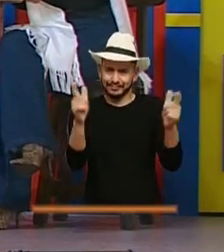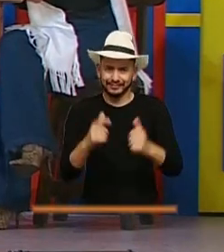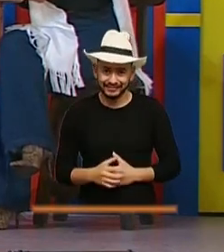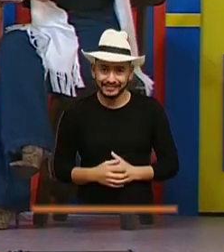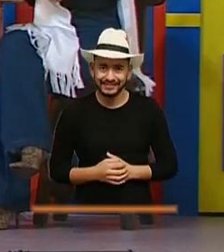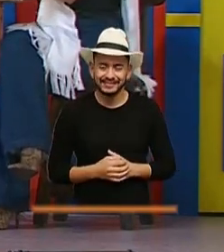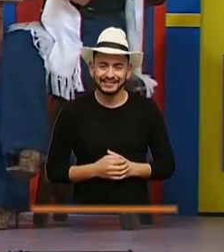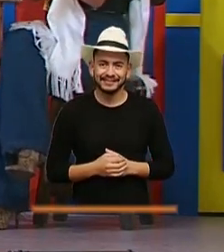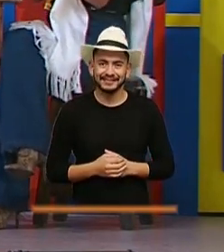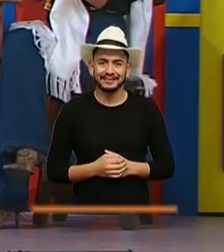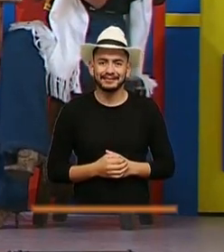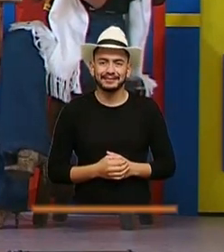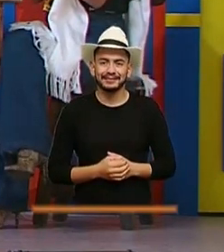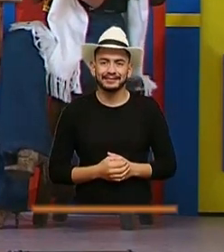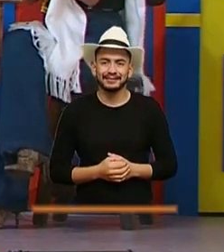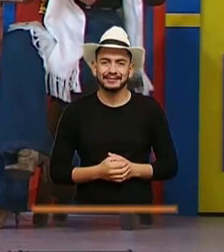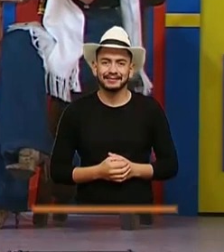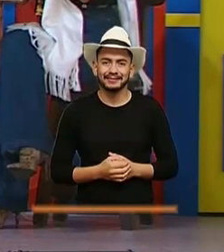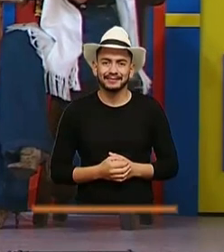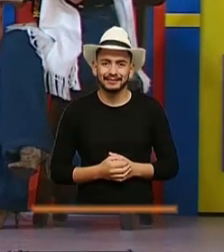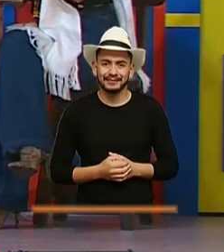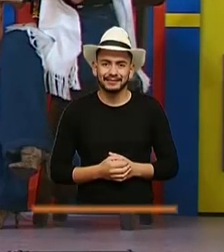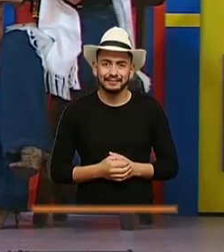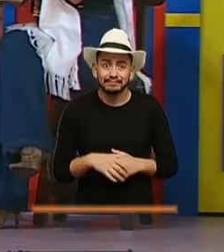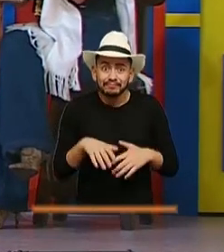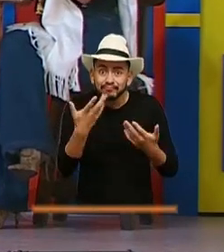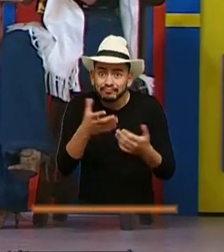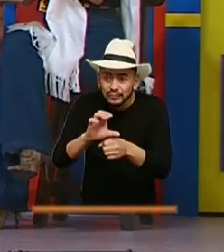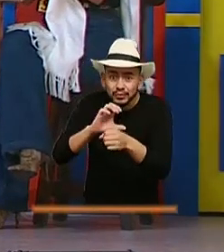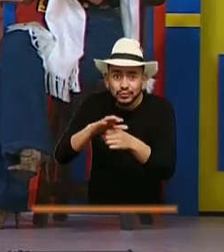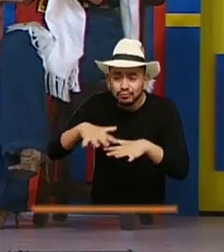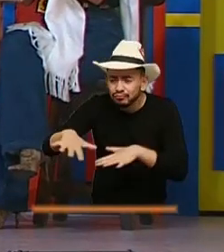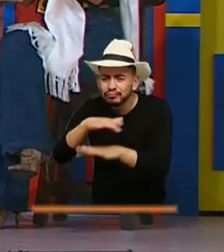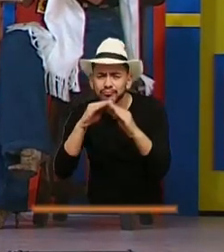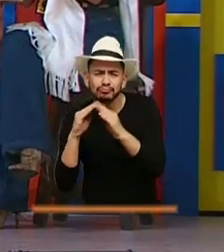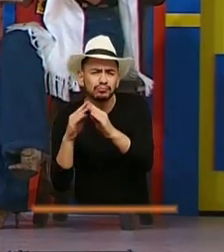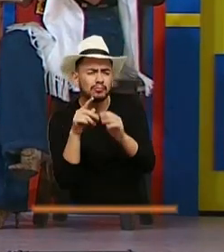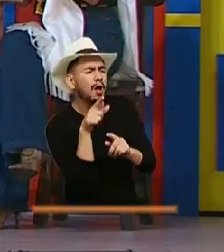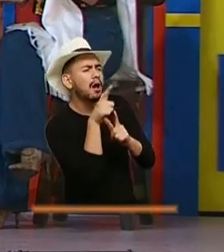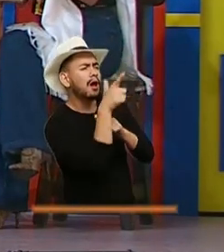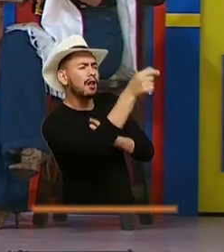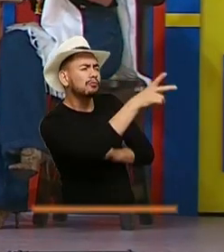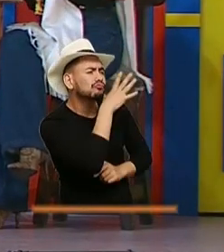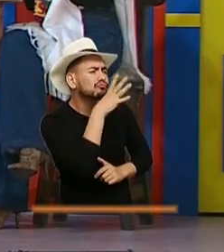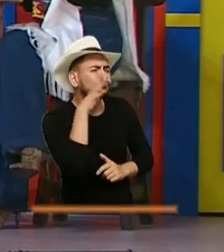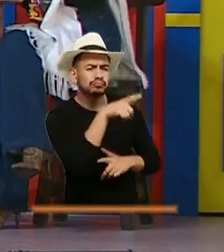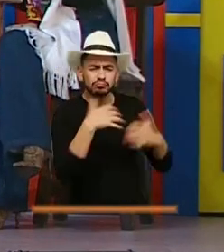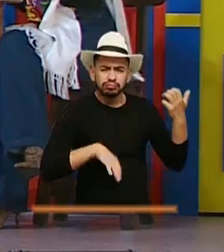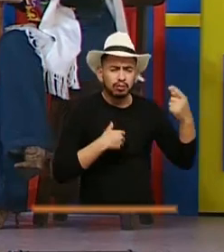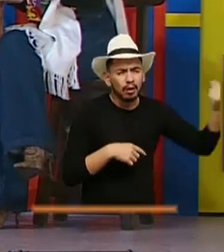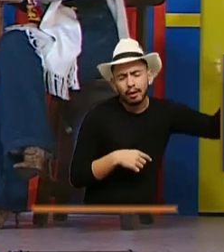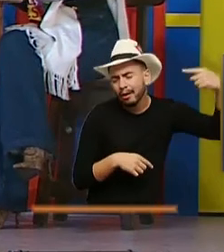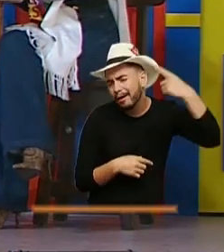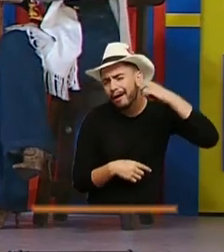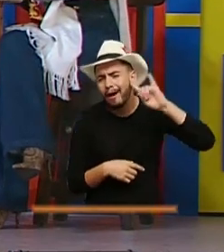De la ciudad al potrero suena el tiple montañero y al sonar la melodía me